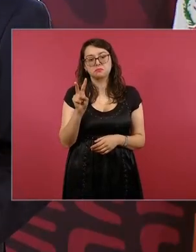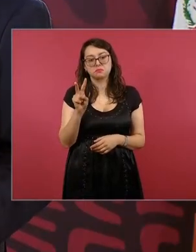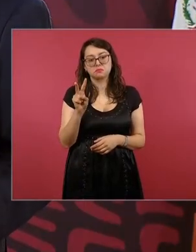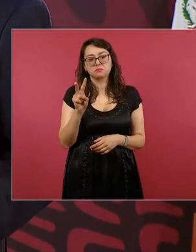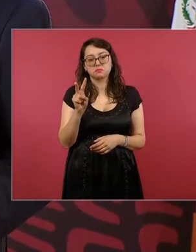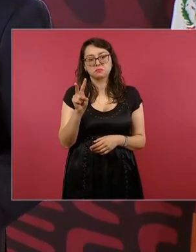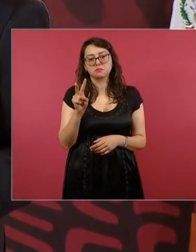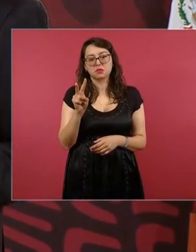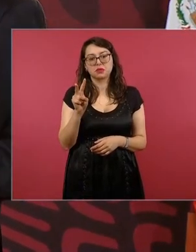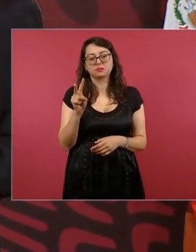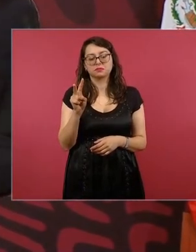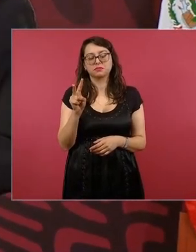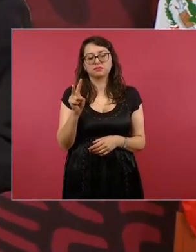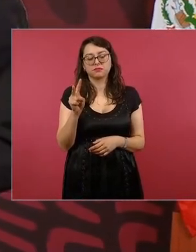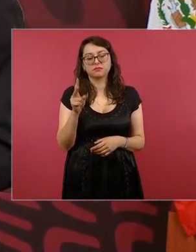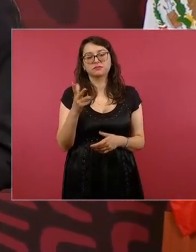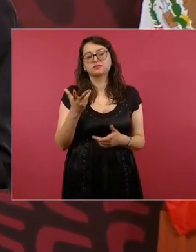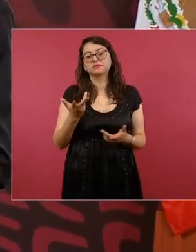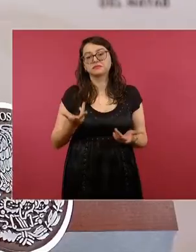bastante